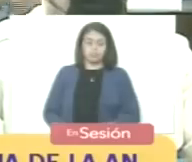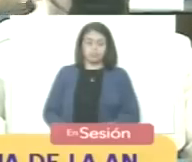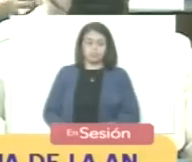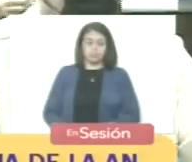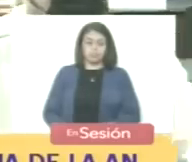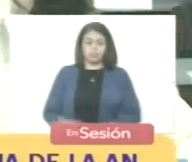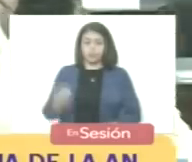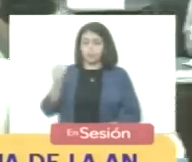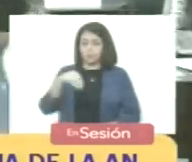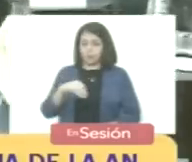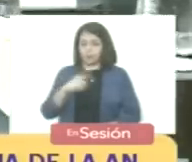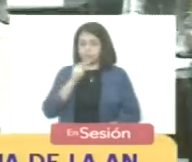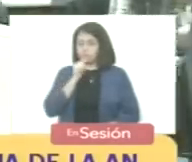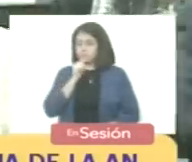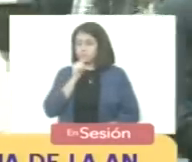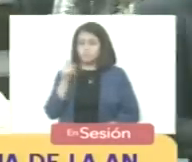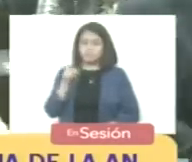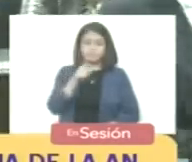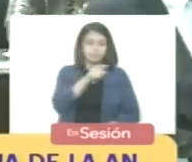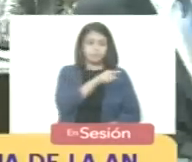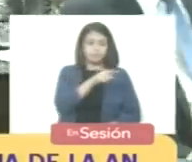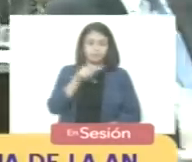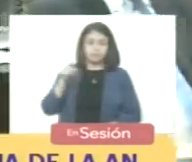¿Alguien más en el derecho de palabra?